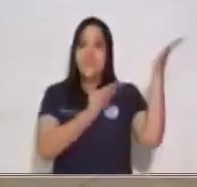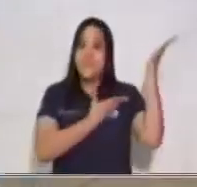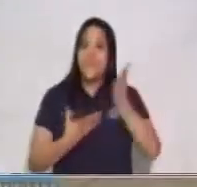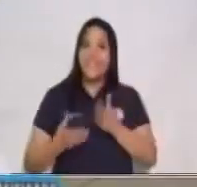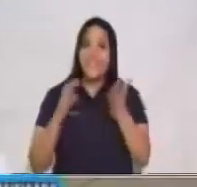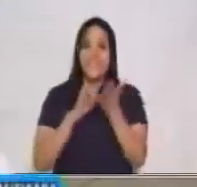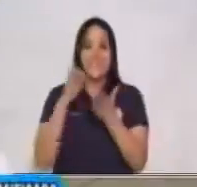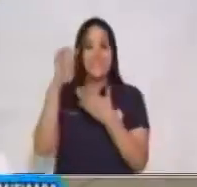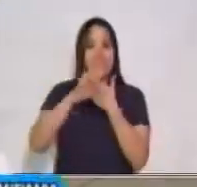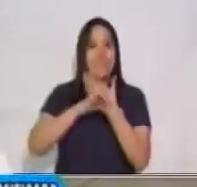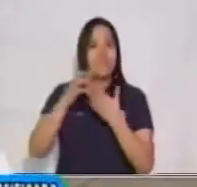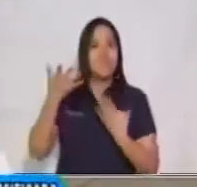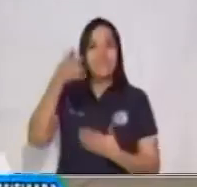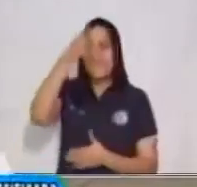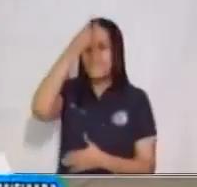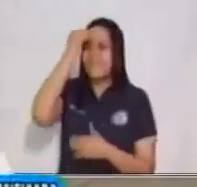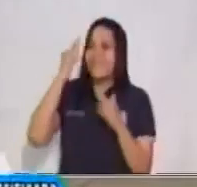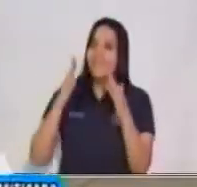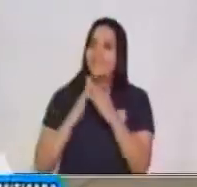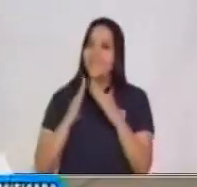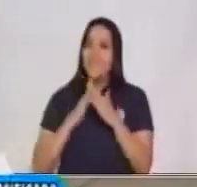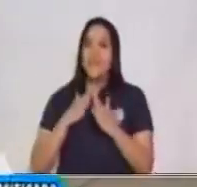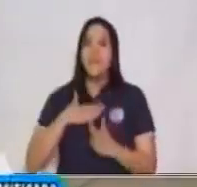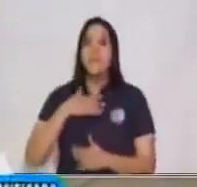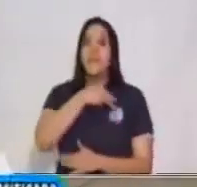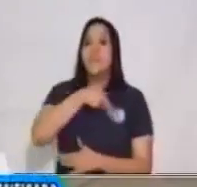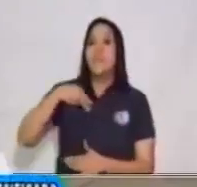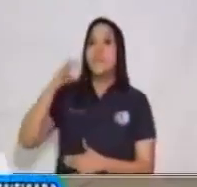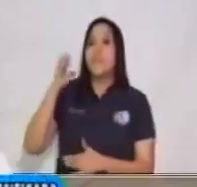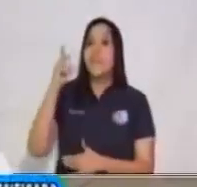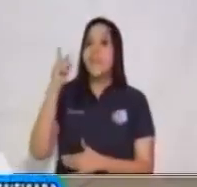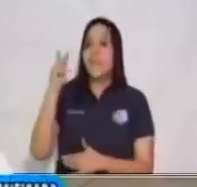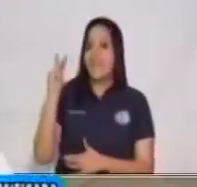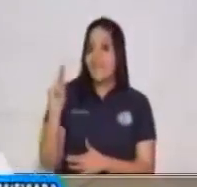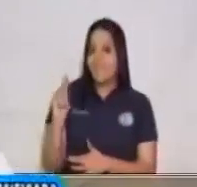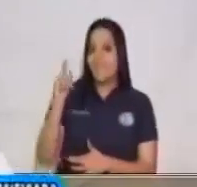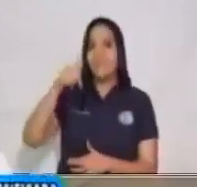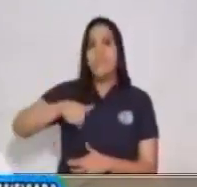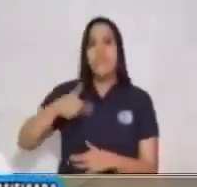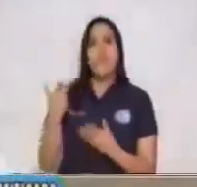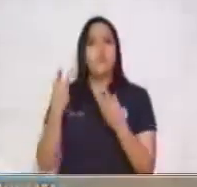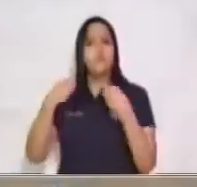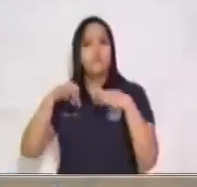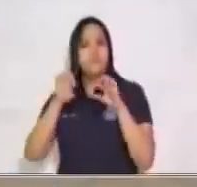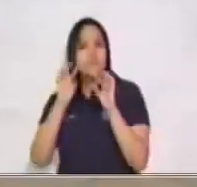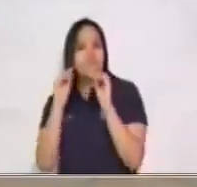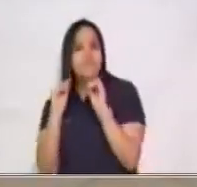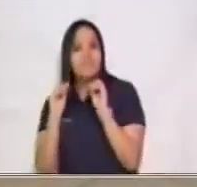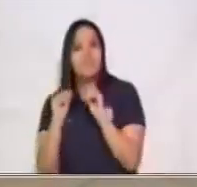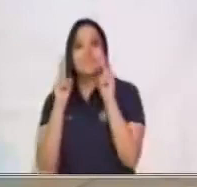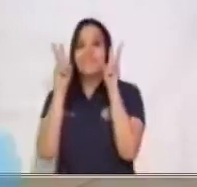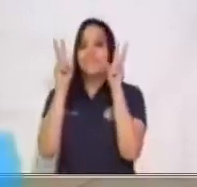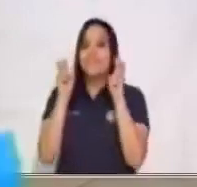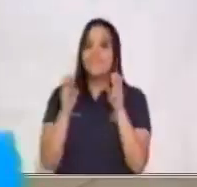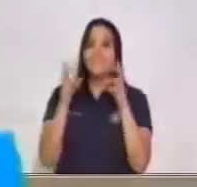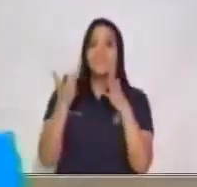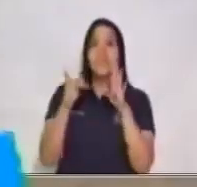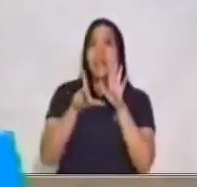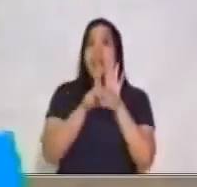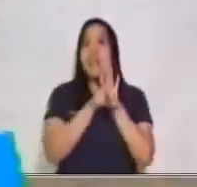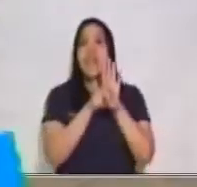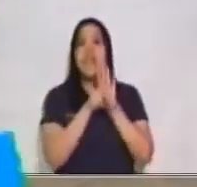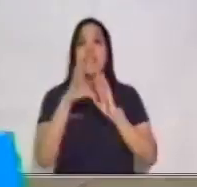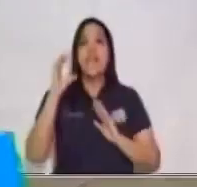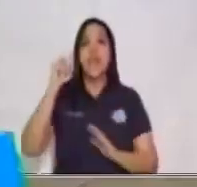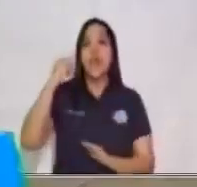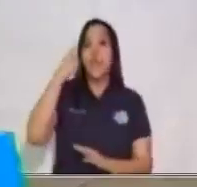Bienvenido a este espacio educativo Aprende en Casa. Soy Edinova y en esta oportunidad desarrollaré el tema Ley de cosenos